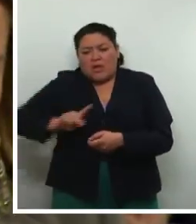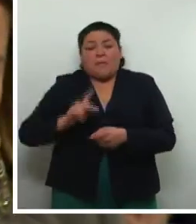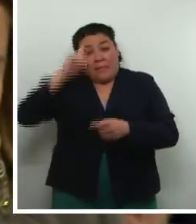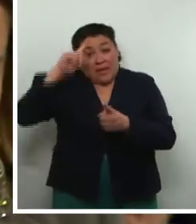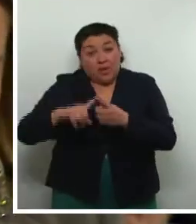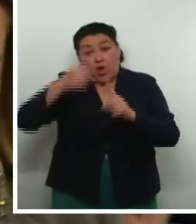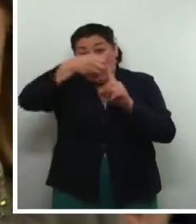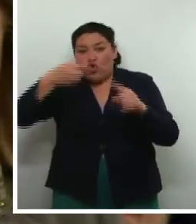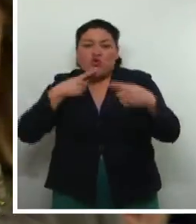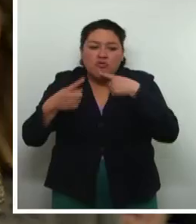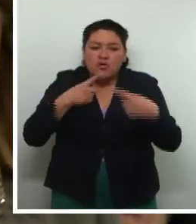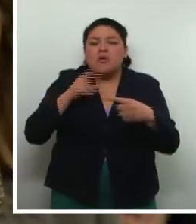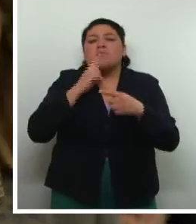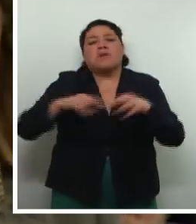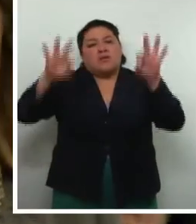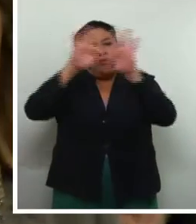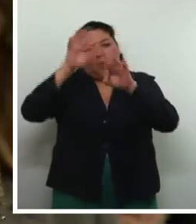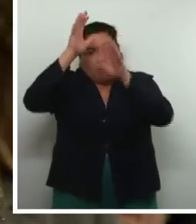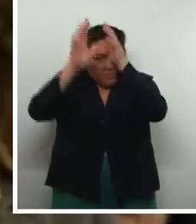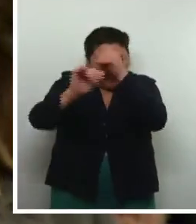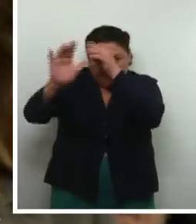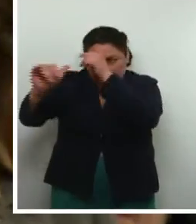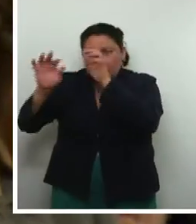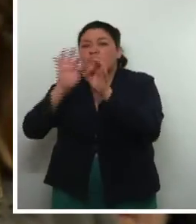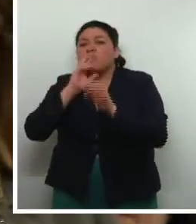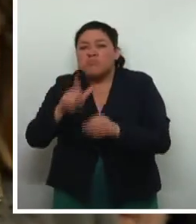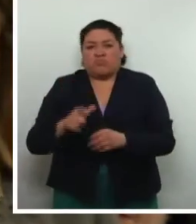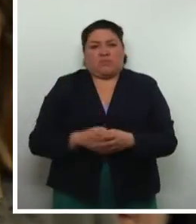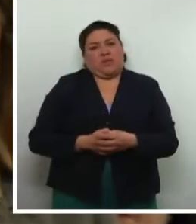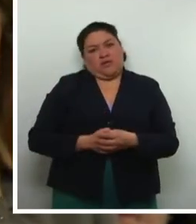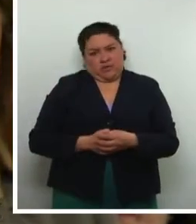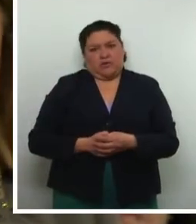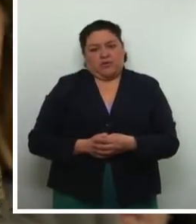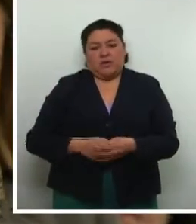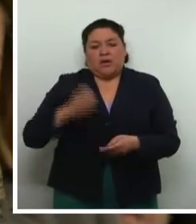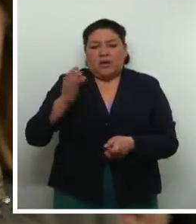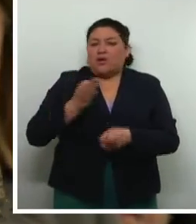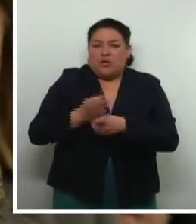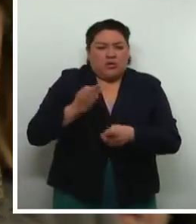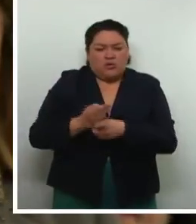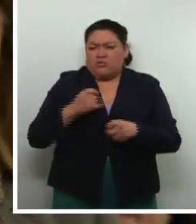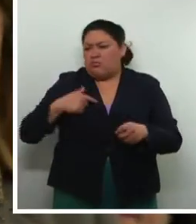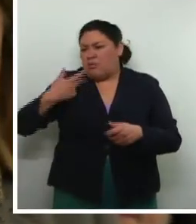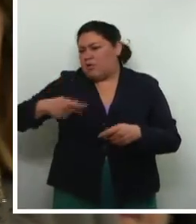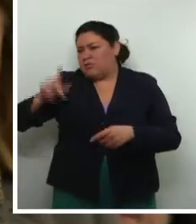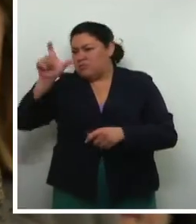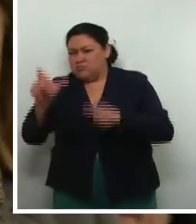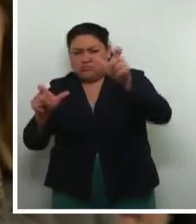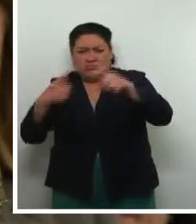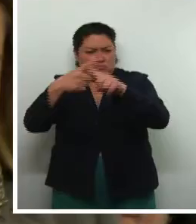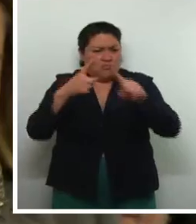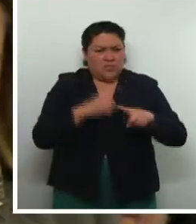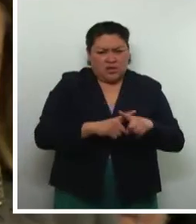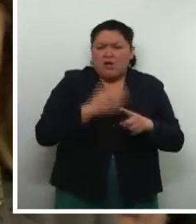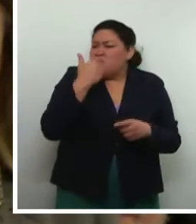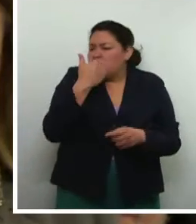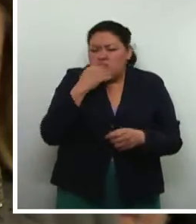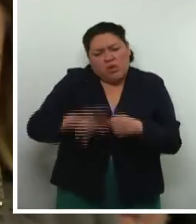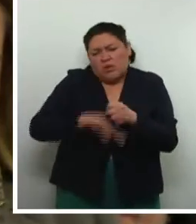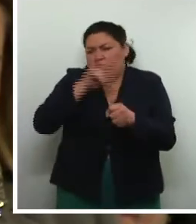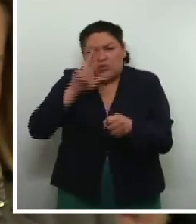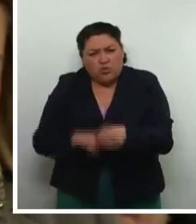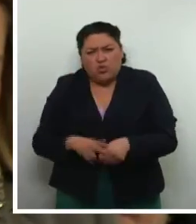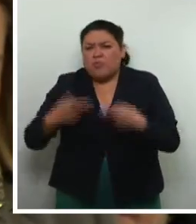del consenso y de privilegiar los acercamientos. Y manteniendo las diferencias es parte de la riqueza